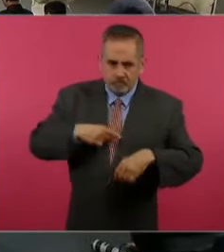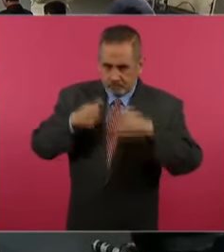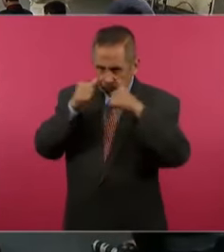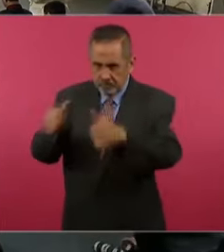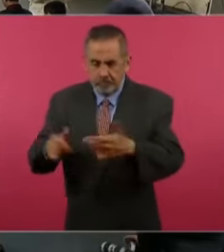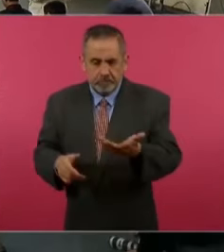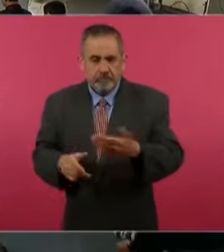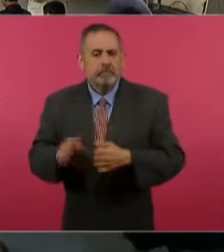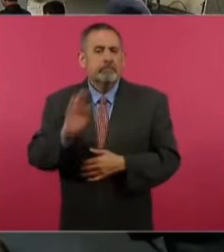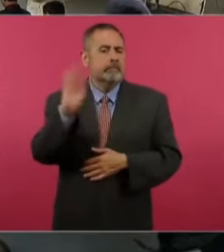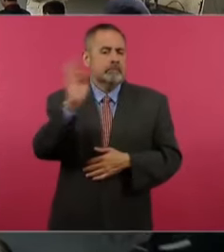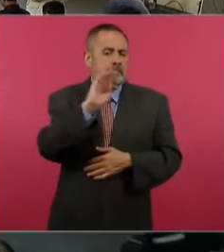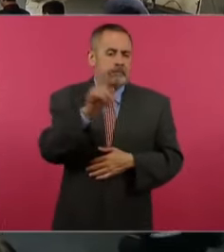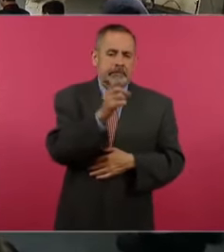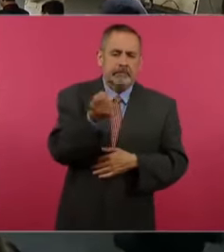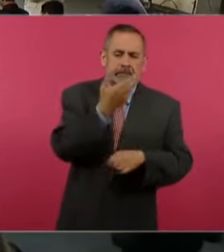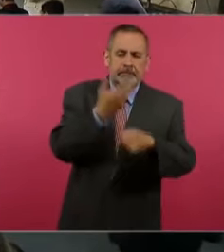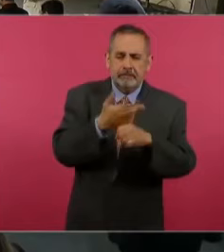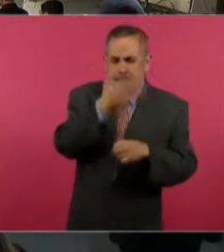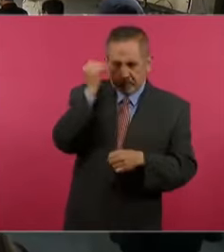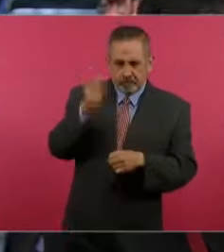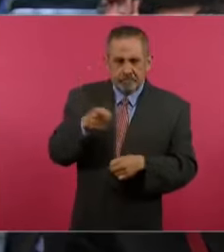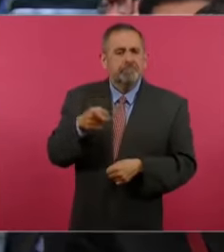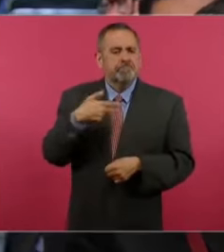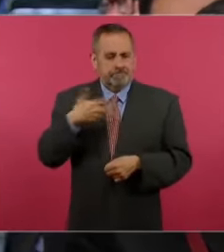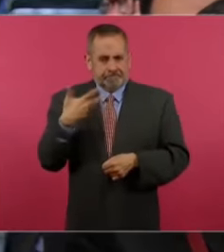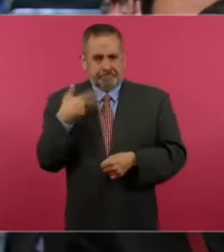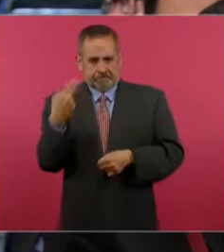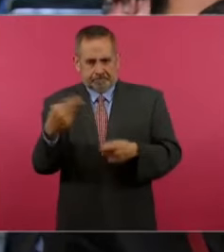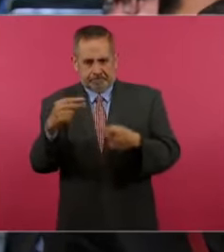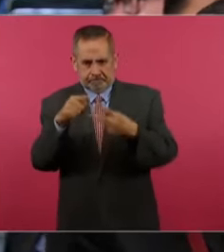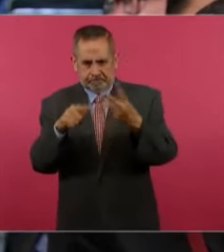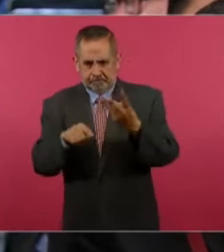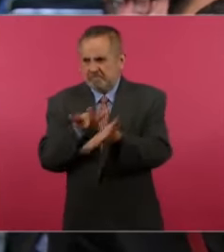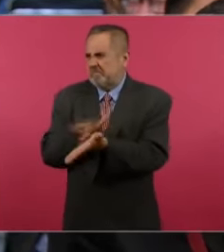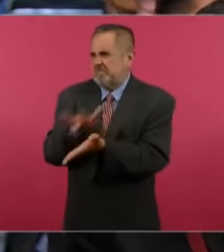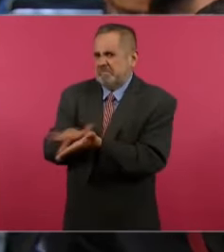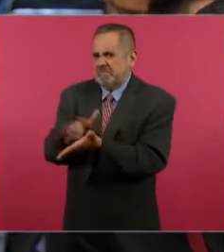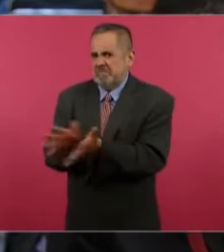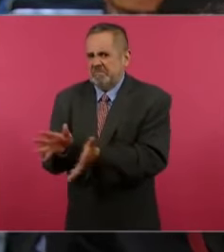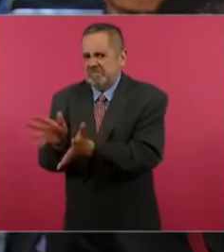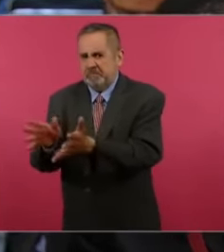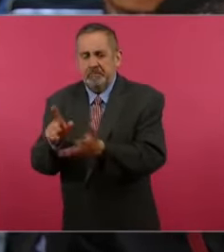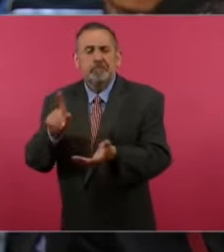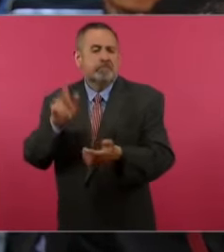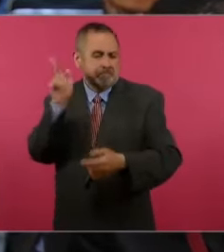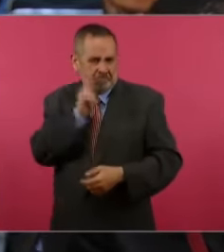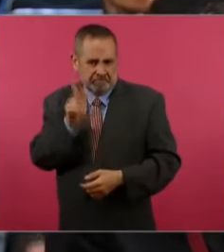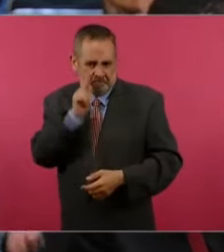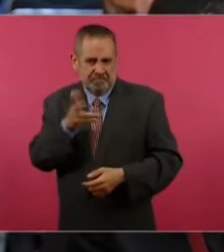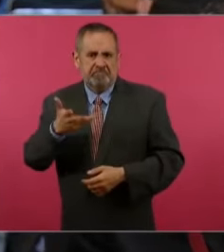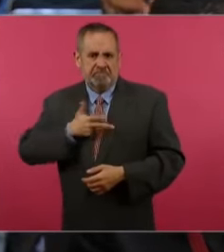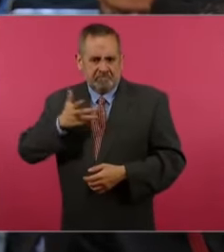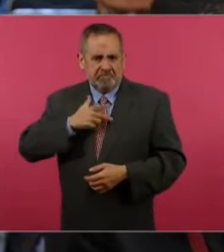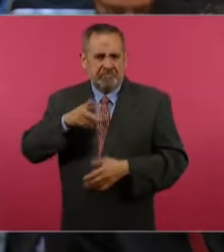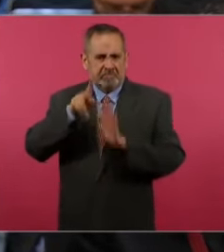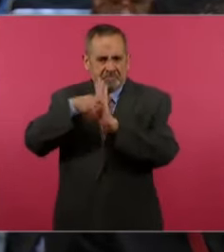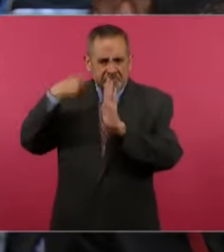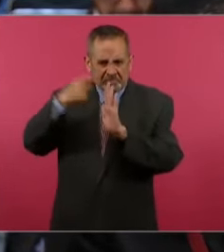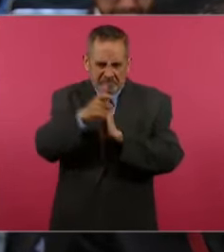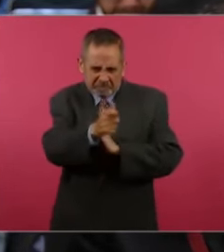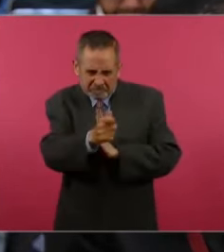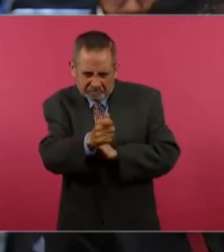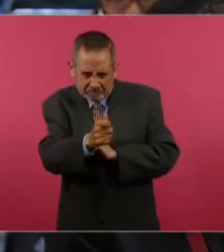seguramente no lo ha de saber. Tenemos los nombres de estas personas y también tenemos las pruebas, los videos donde están, ya